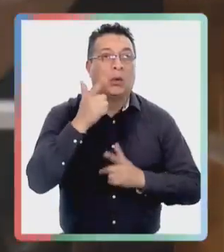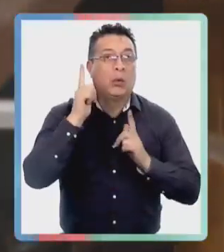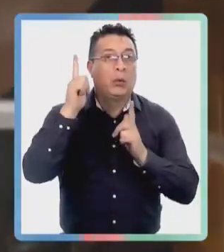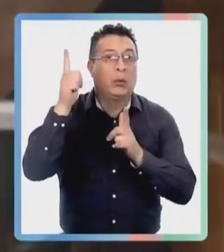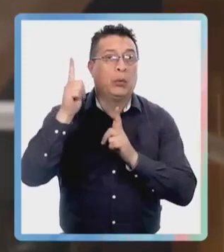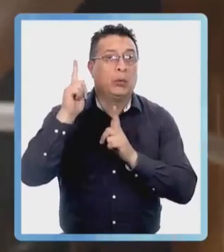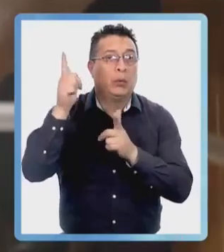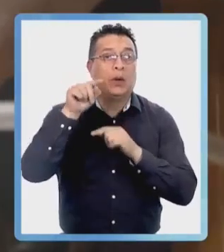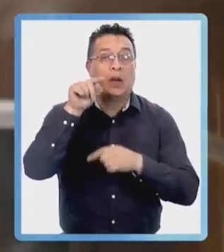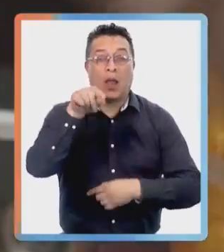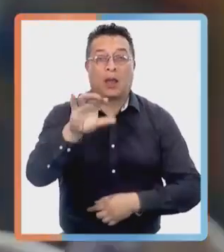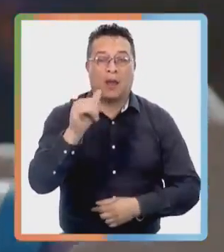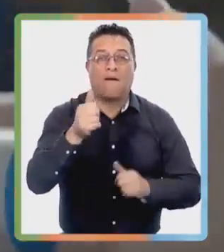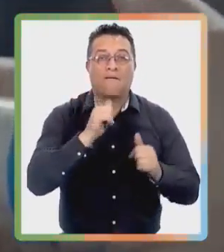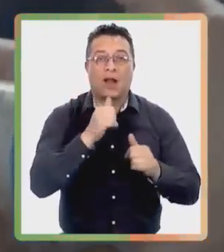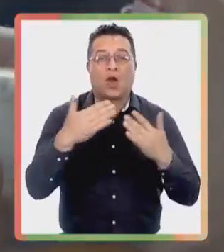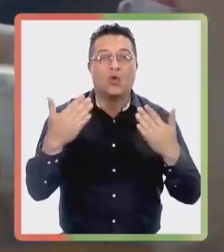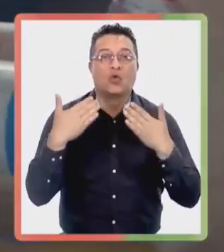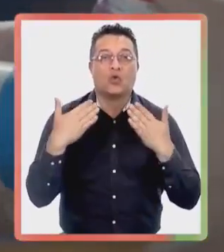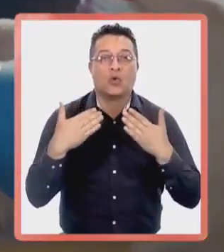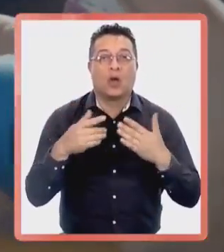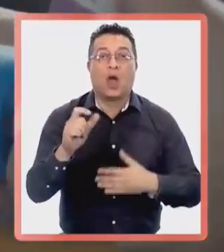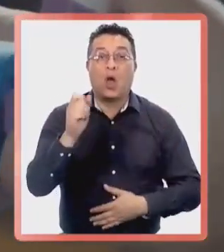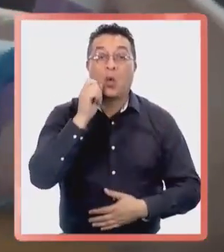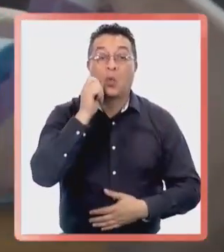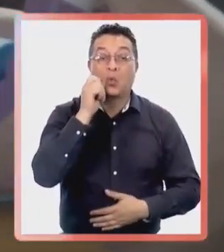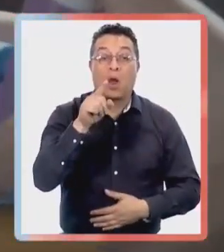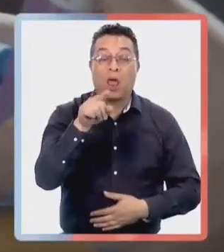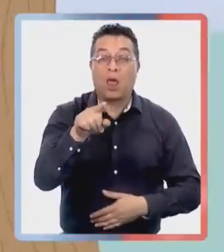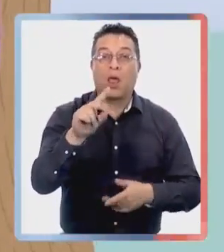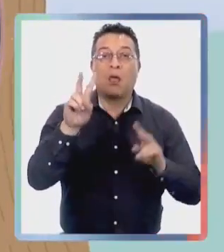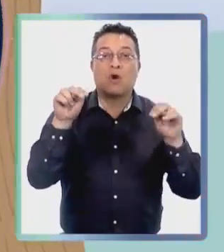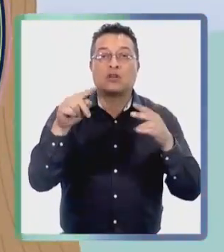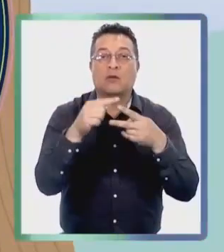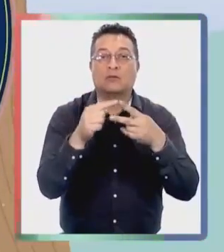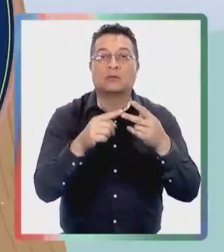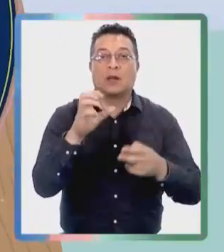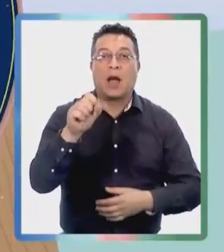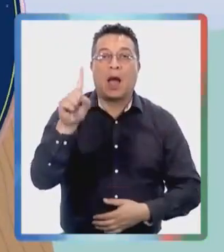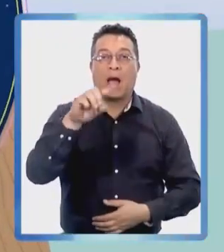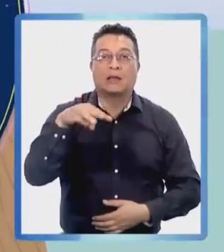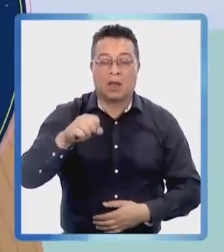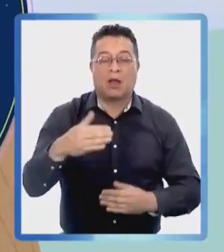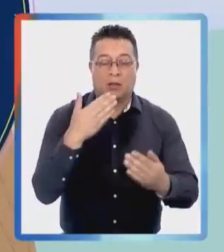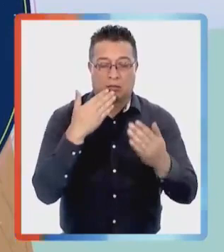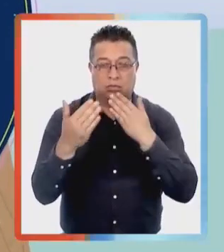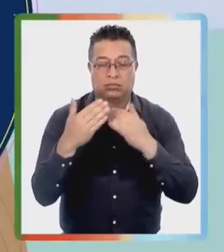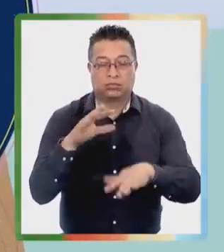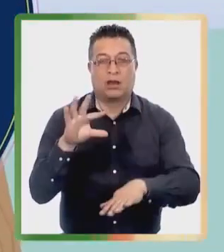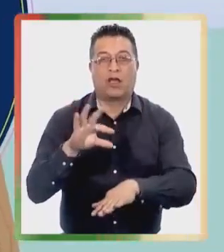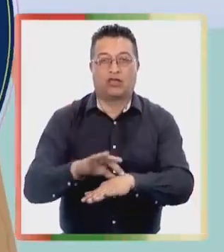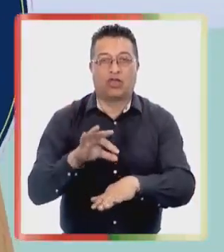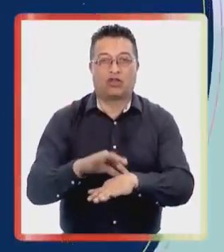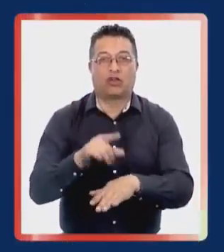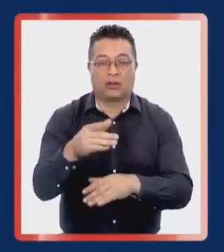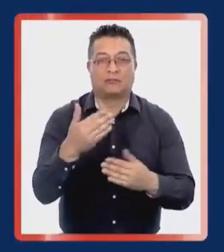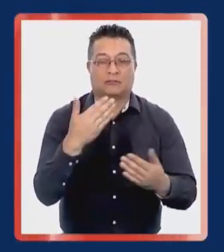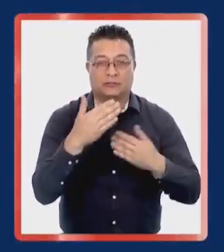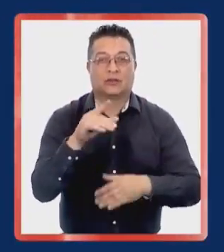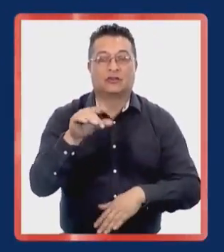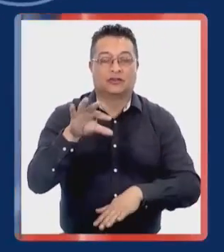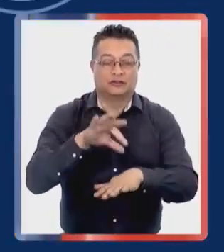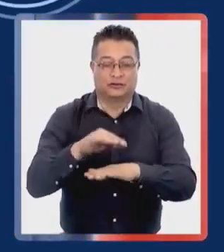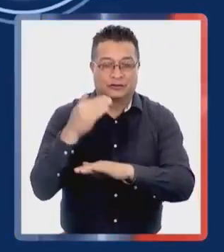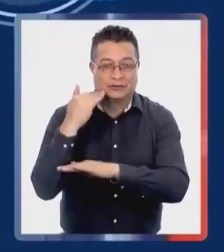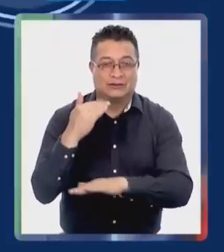veces la sensación de falta de aire. ¿Cuáles son las causas del asma? Nos preguntamos. Lo vamos a conversar de inmediato con la doctora Daniela Novillo González, que está con nosotros,